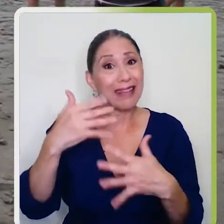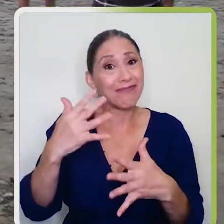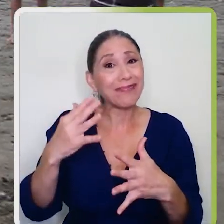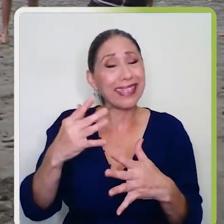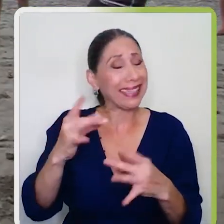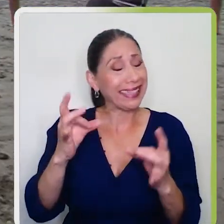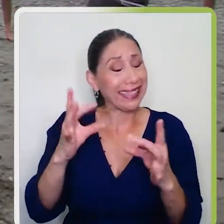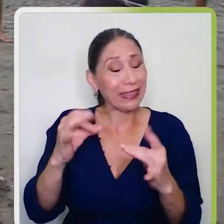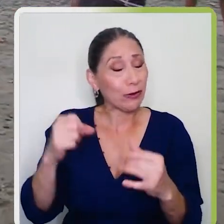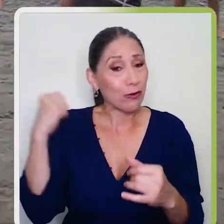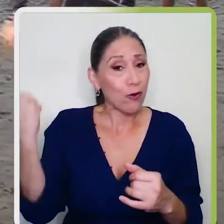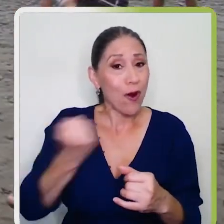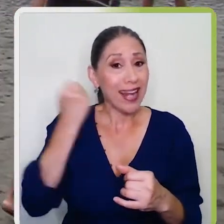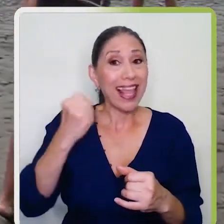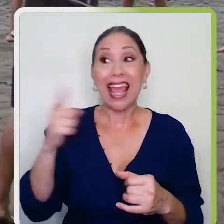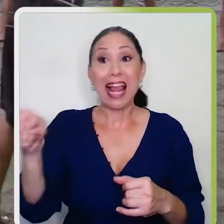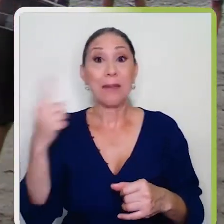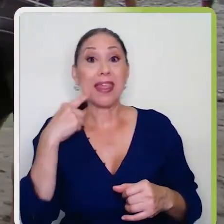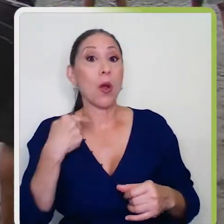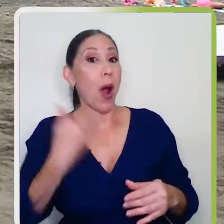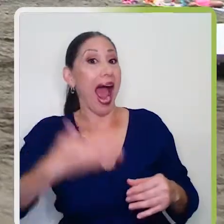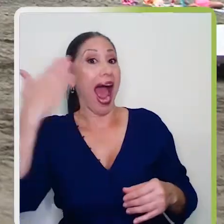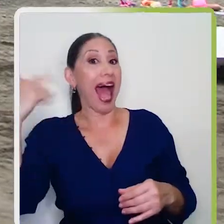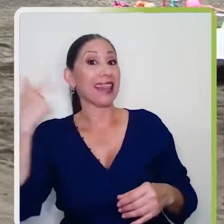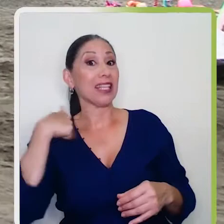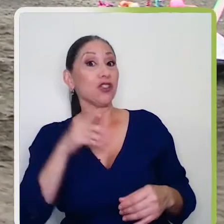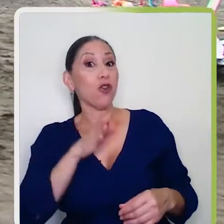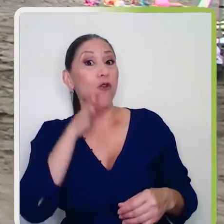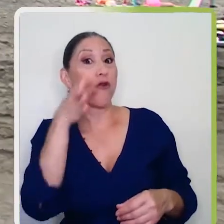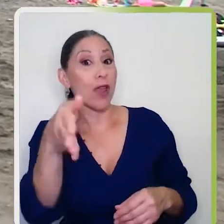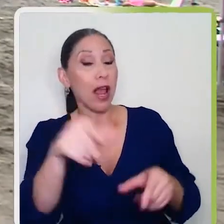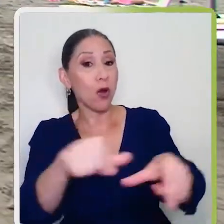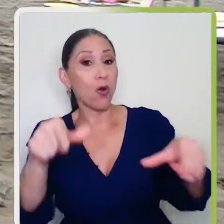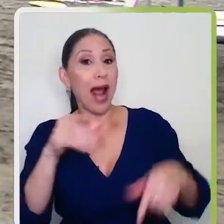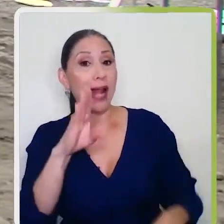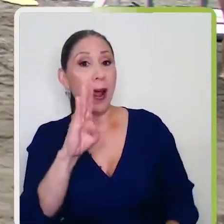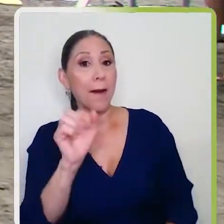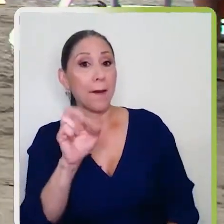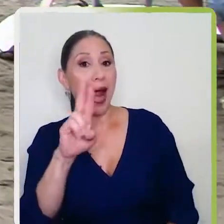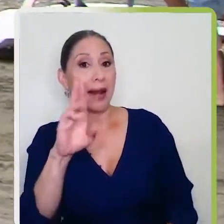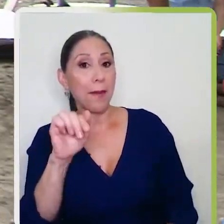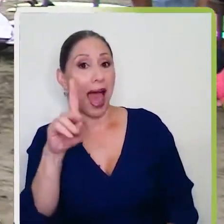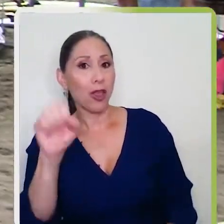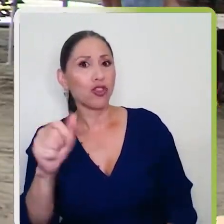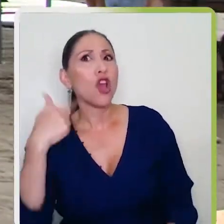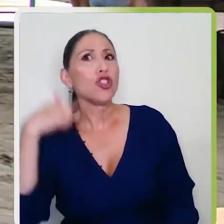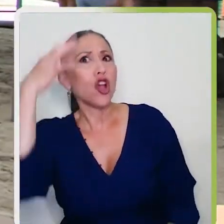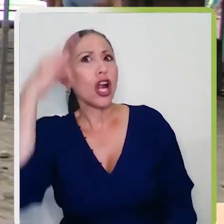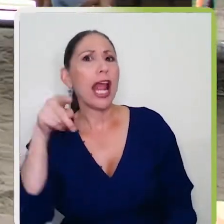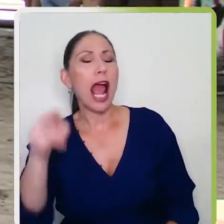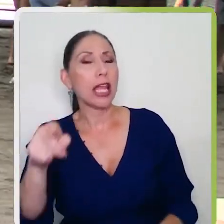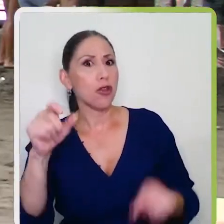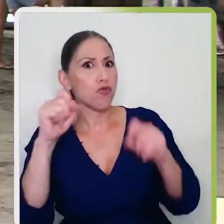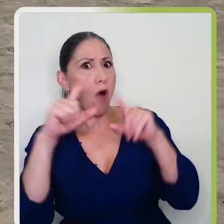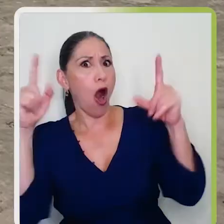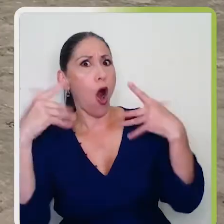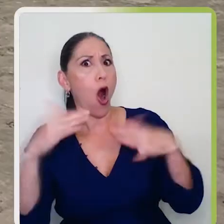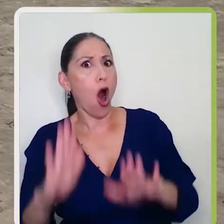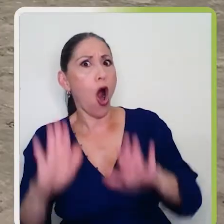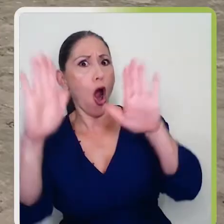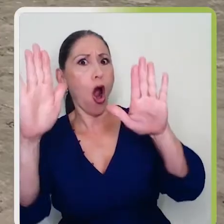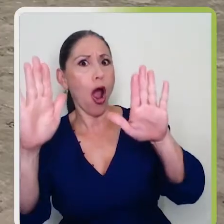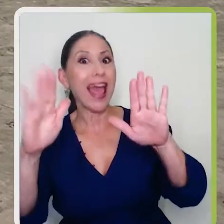a Barbados y creí que iba a ser el viaje más maravilloso. Vine a Costa Rica ya en silla de ruedas